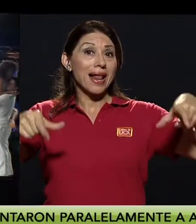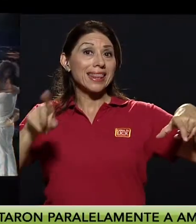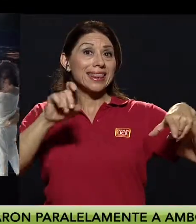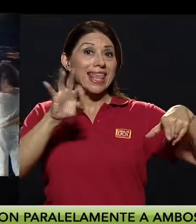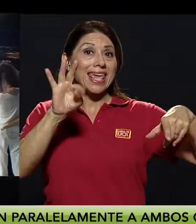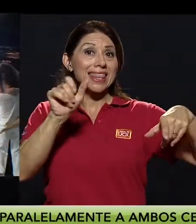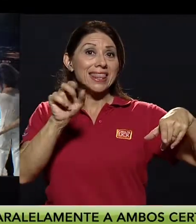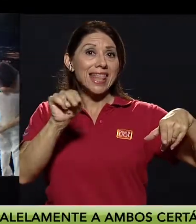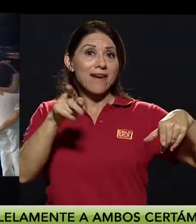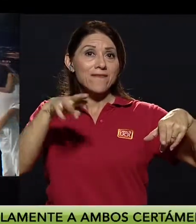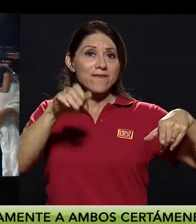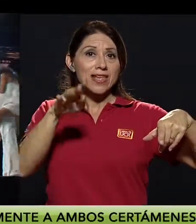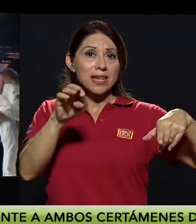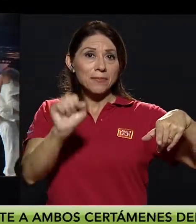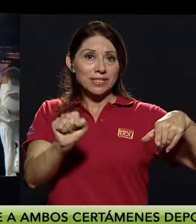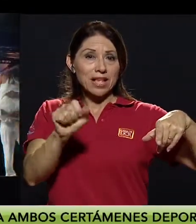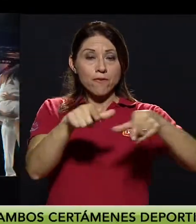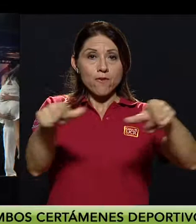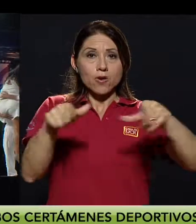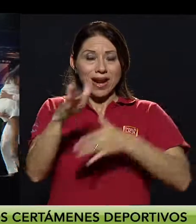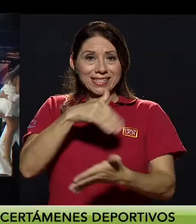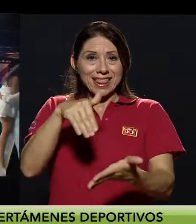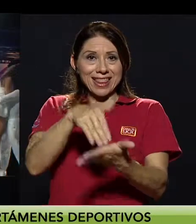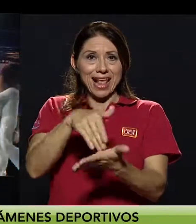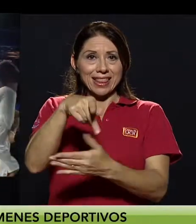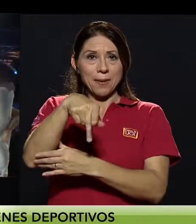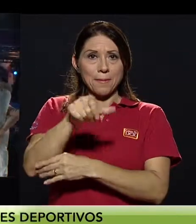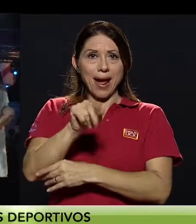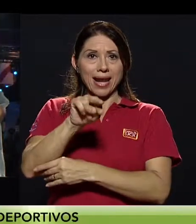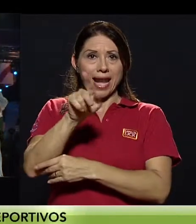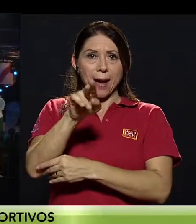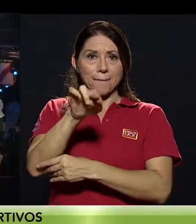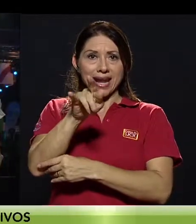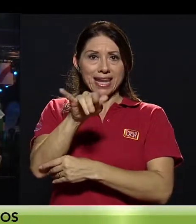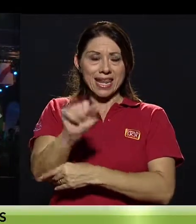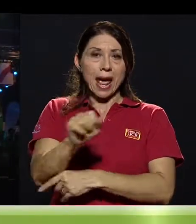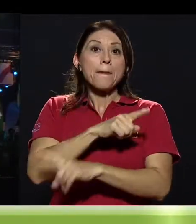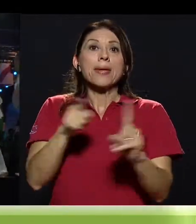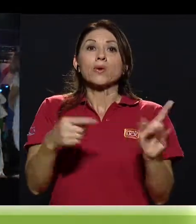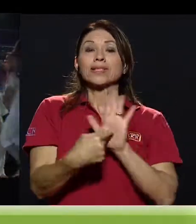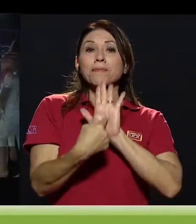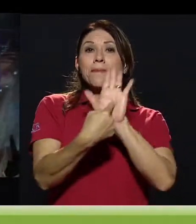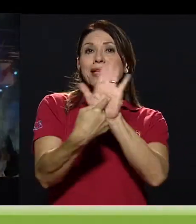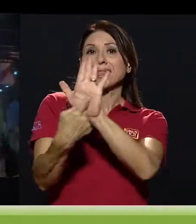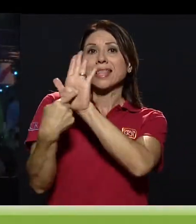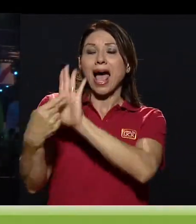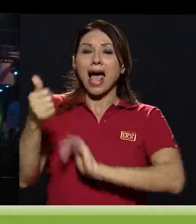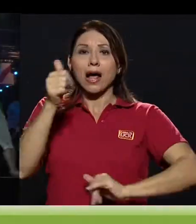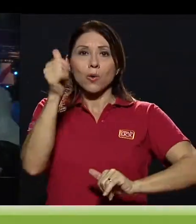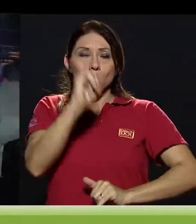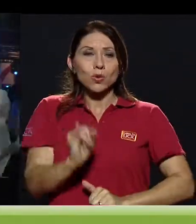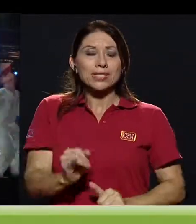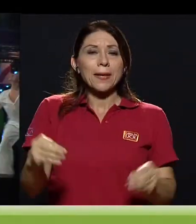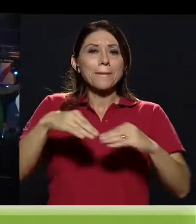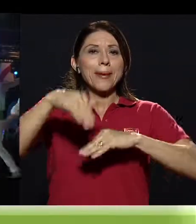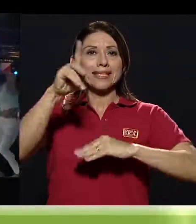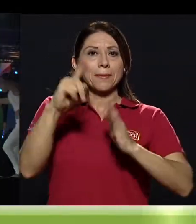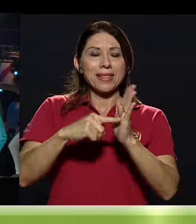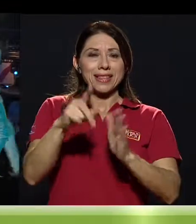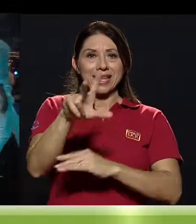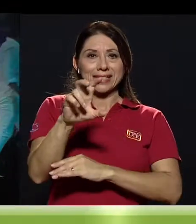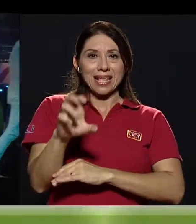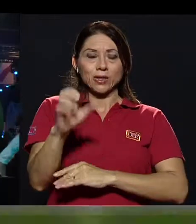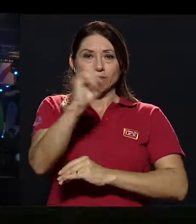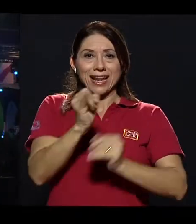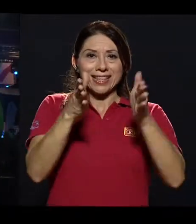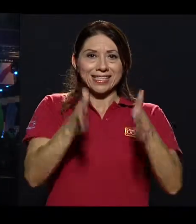Aunque la Plaza Nathan Phillips fue la sede central de Panamanía, los espectáculos de más de 1.300 artistas se